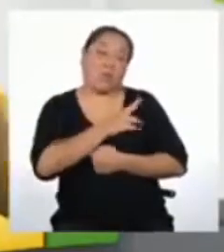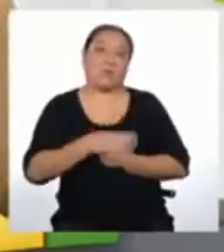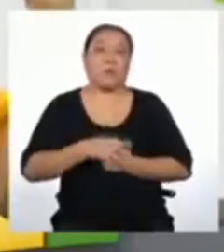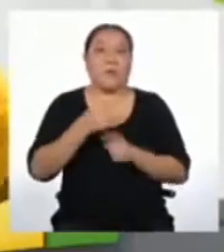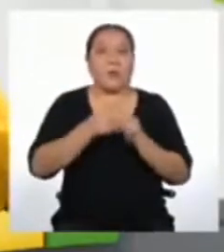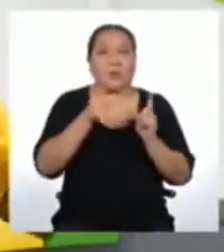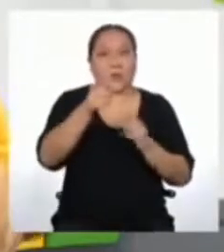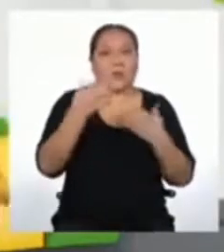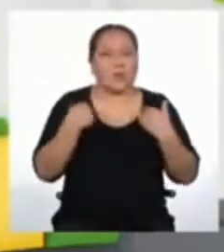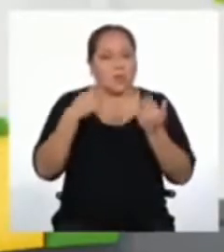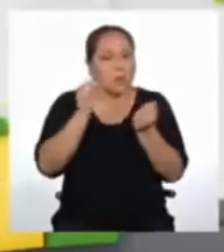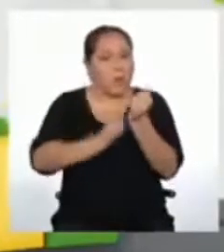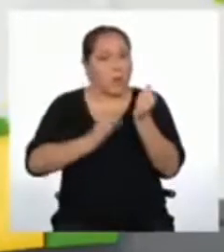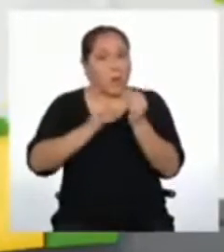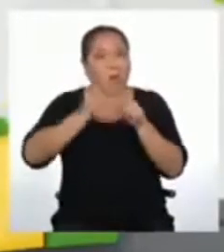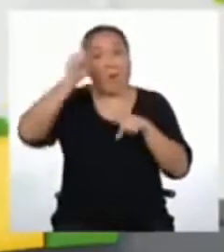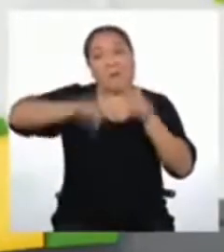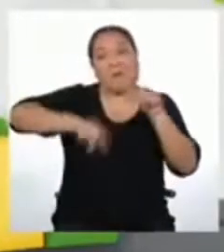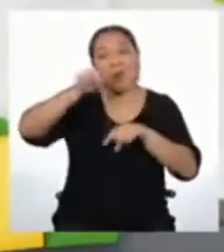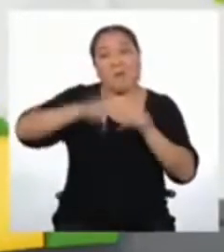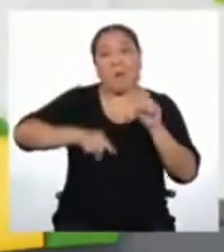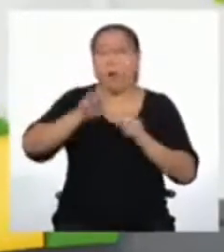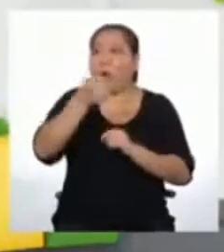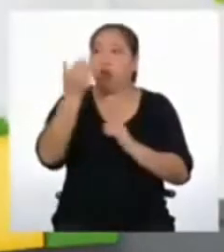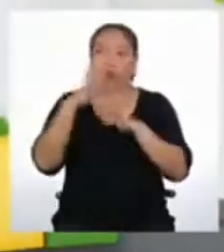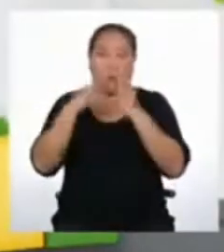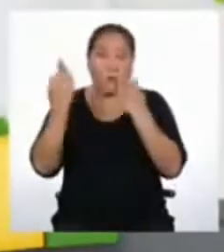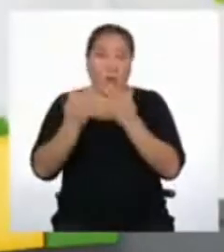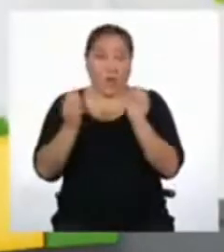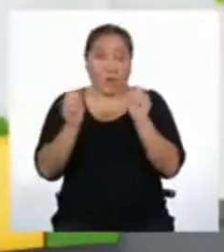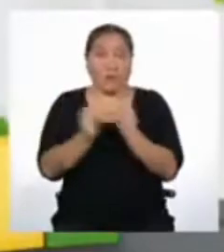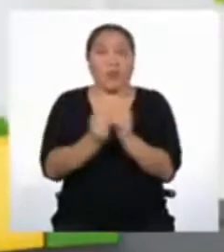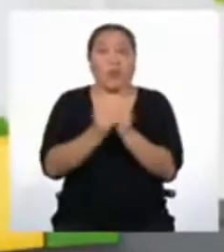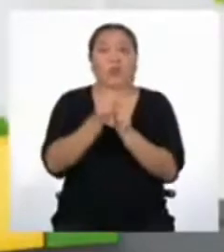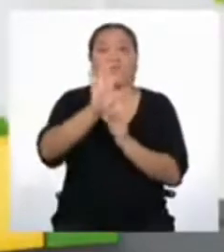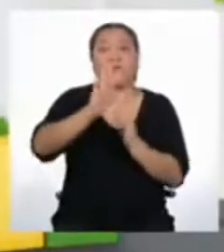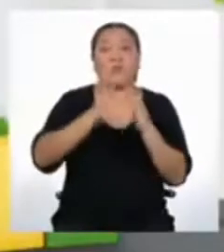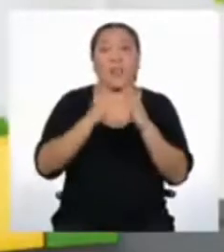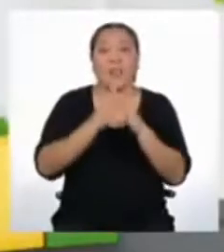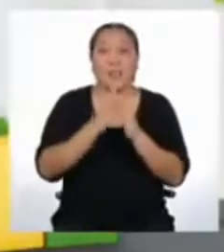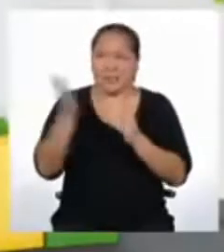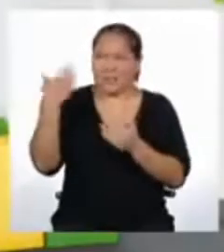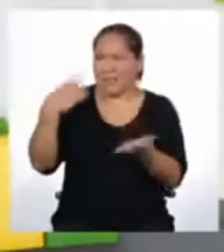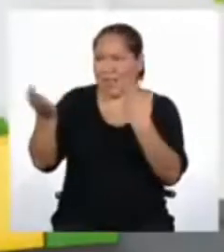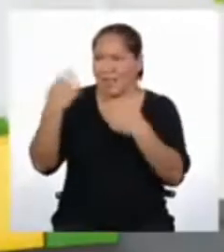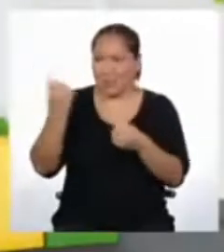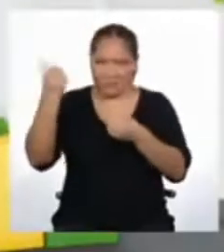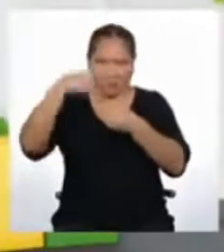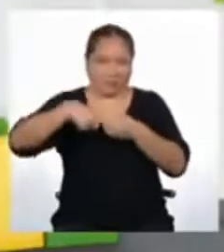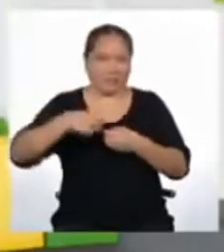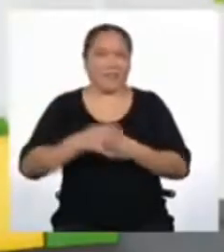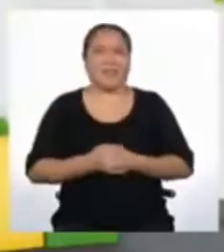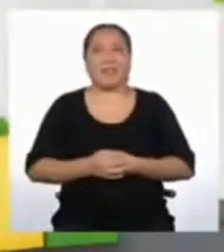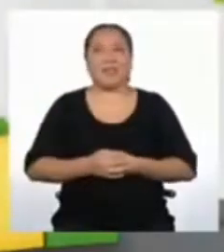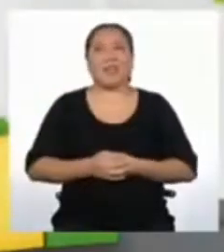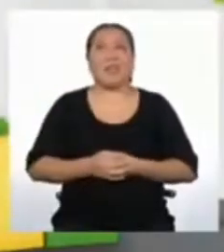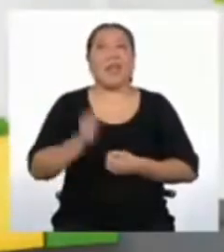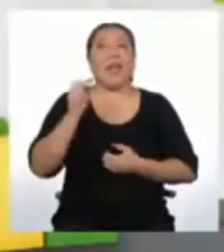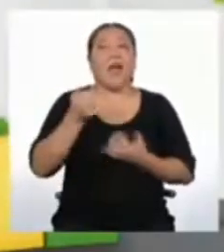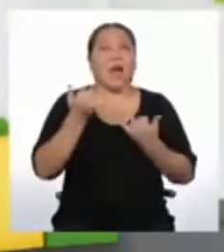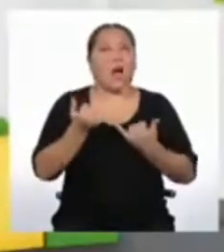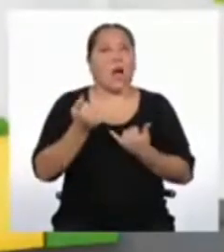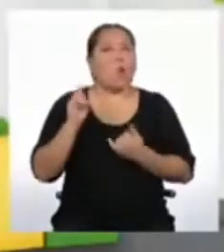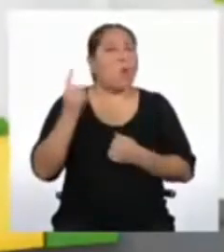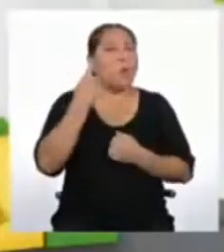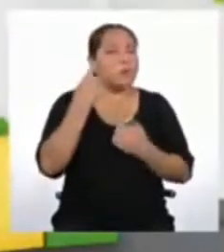si tienes algún hermano, prima o algún familiar que viva contigo, llámalos, que no tengan miedo de unirse. A lo único que hay que tenerle